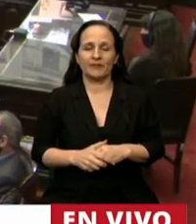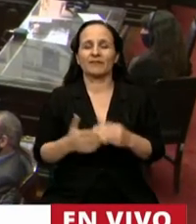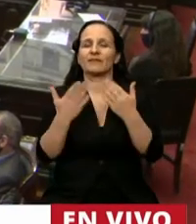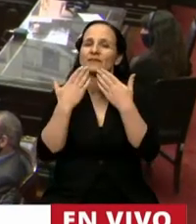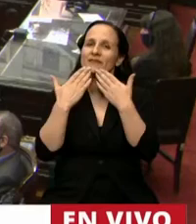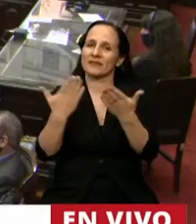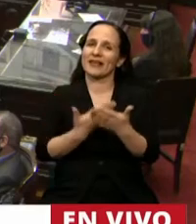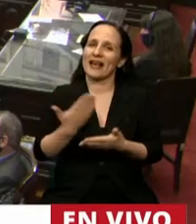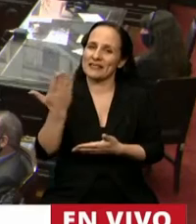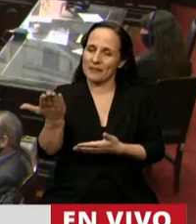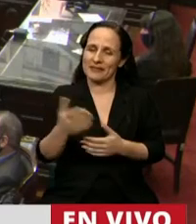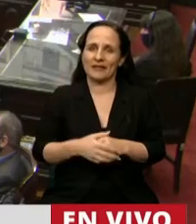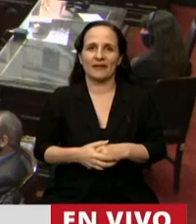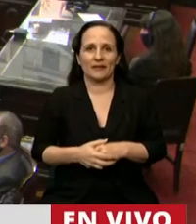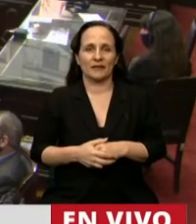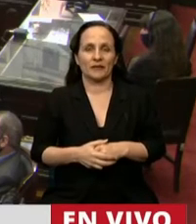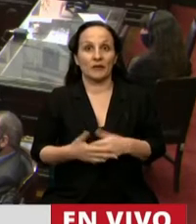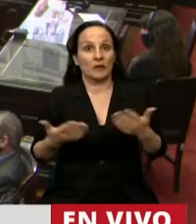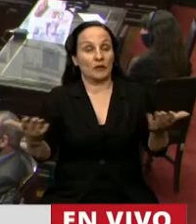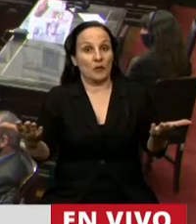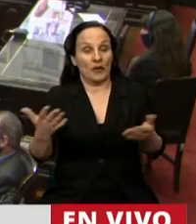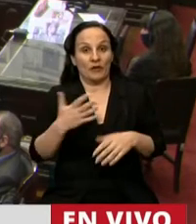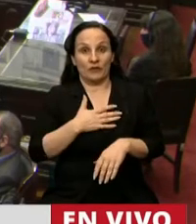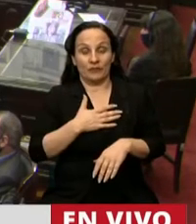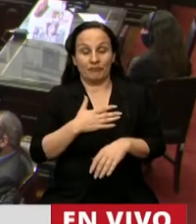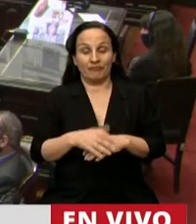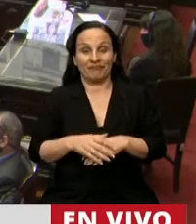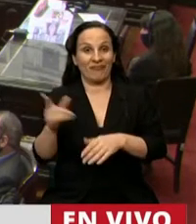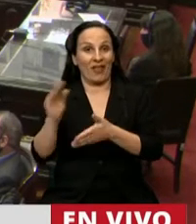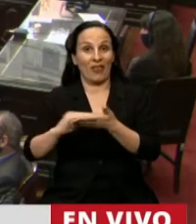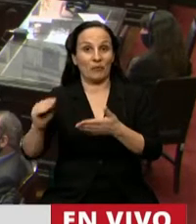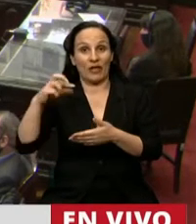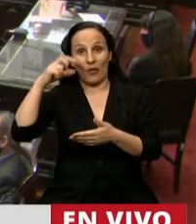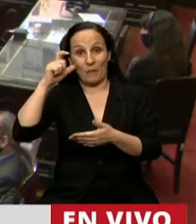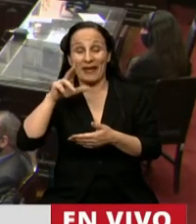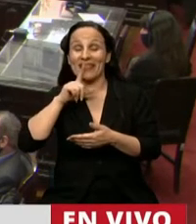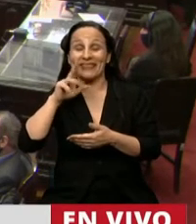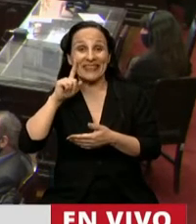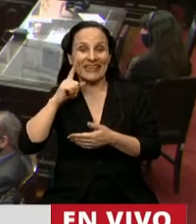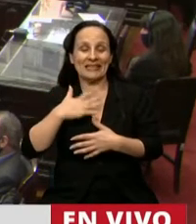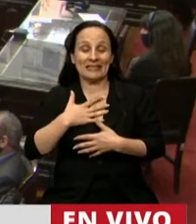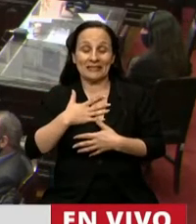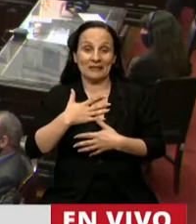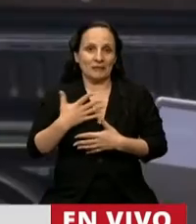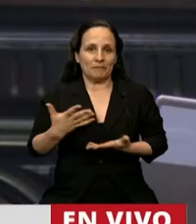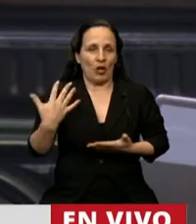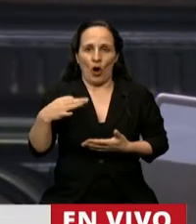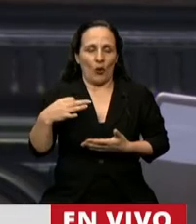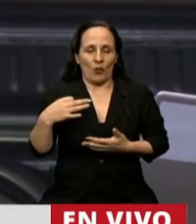Gracias, señora Presidente. Bueno, me obliga lo dicho por el diputado Petri a señalar